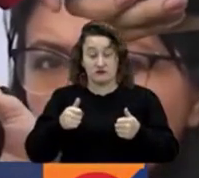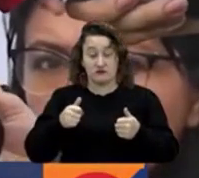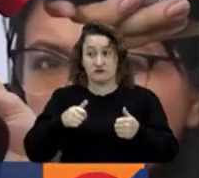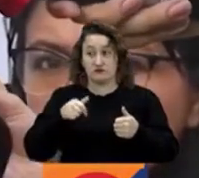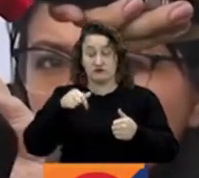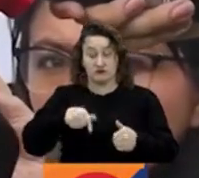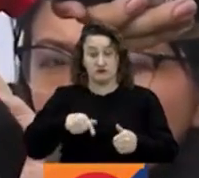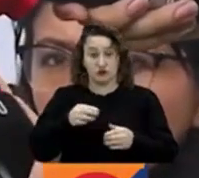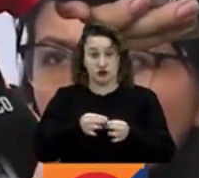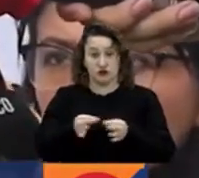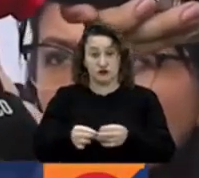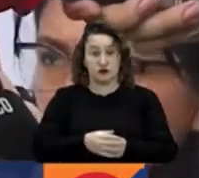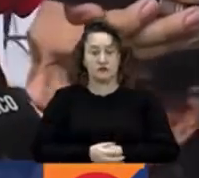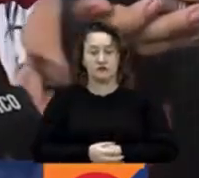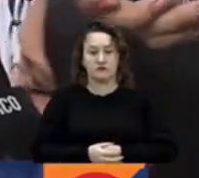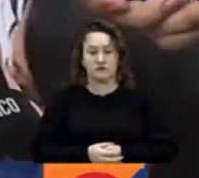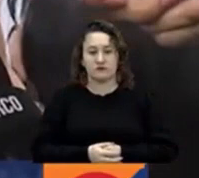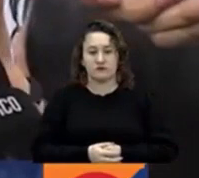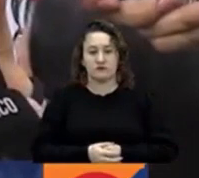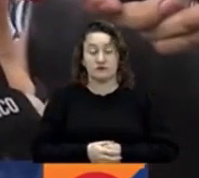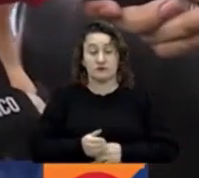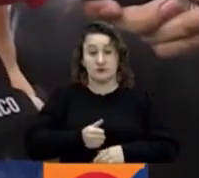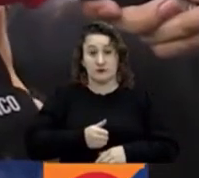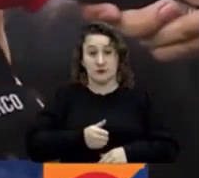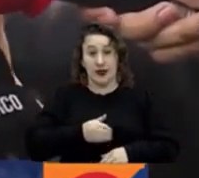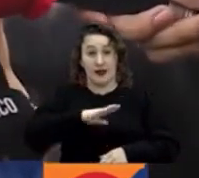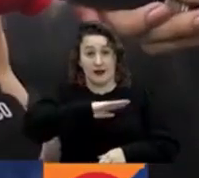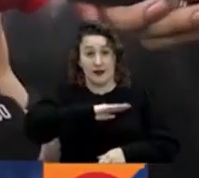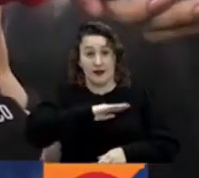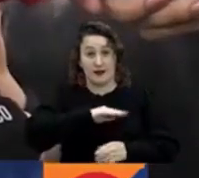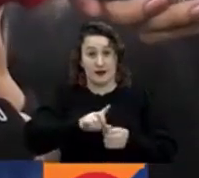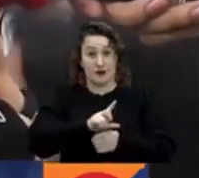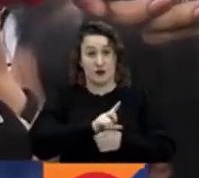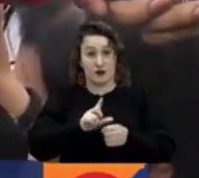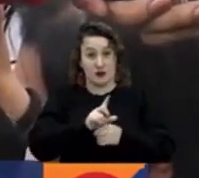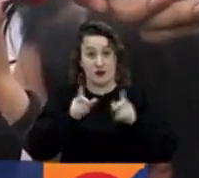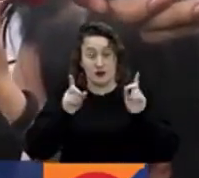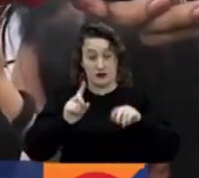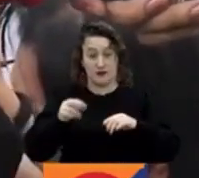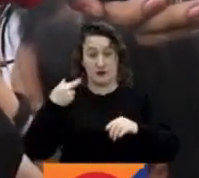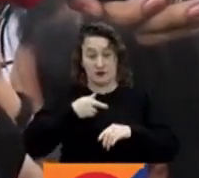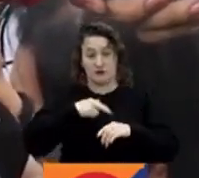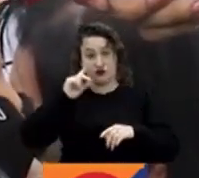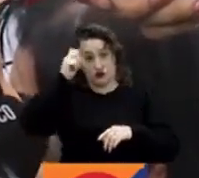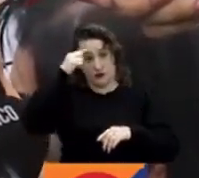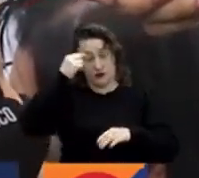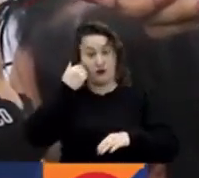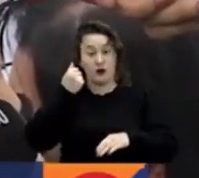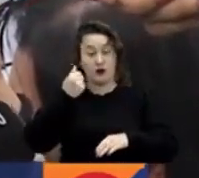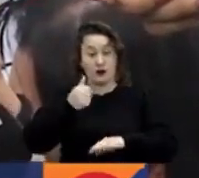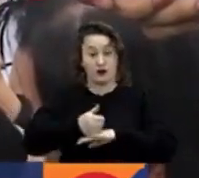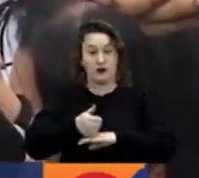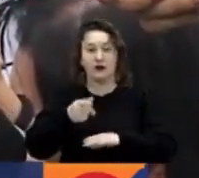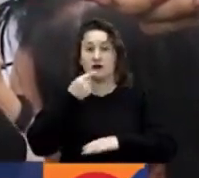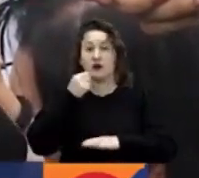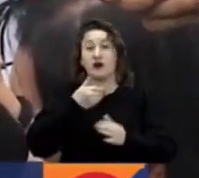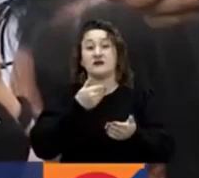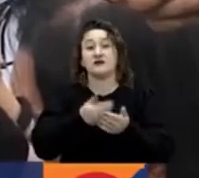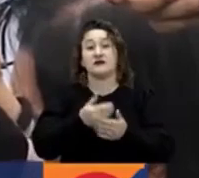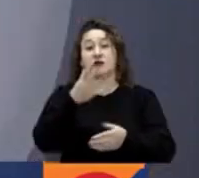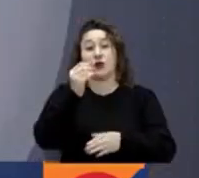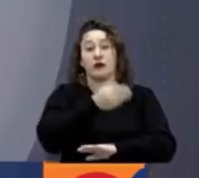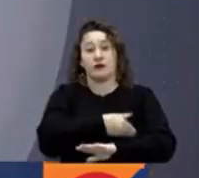una recompensa de la cual el alcalde local y igualmente nuestra señora gobernadora ha establecido hasta 50 millones de pesos para